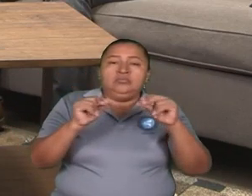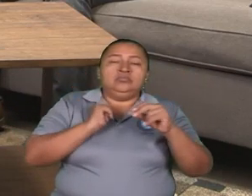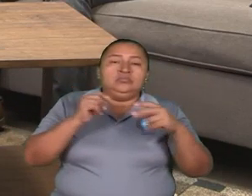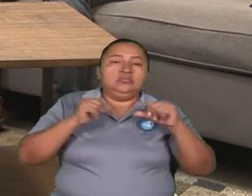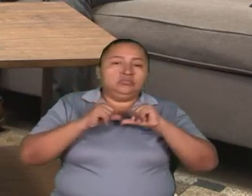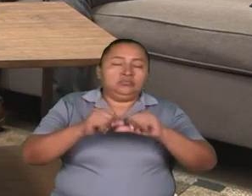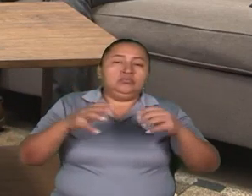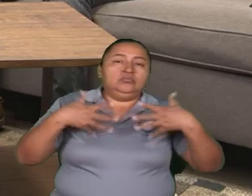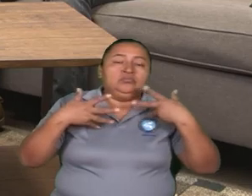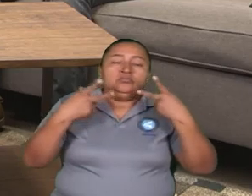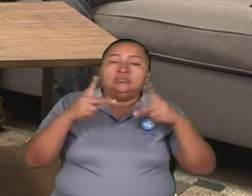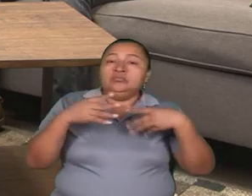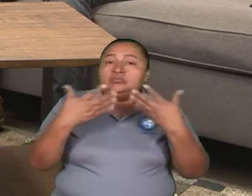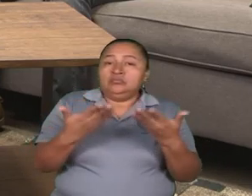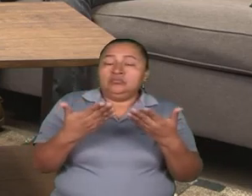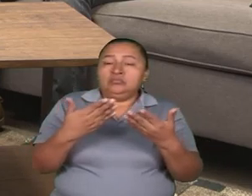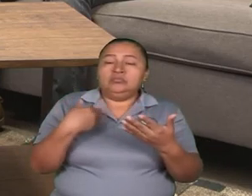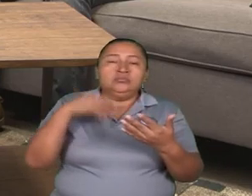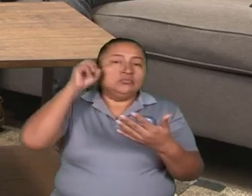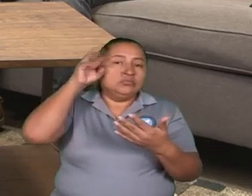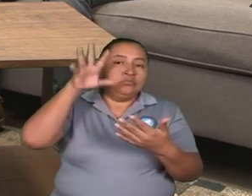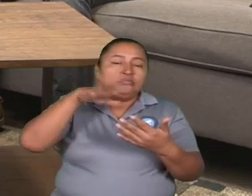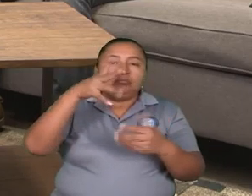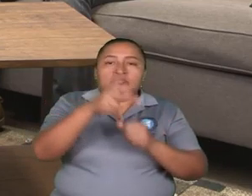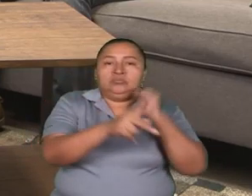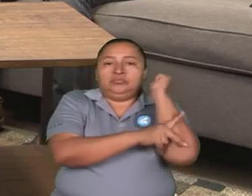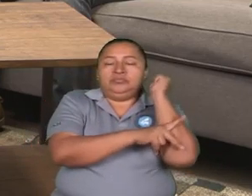típicas navideñas. Propiamente.